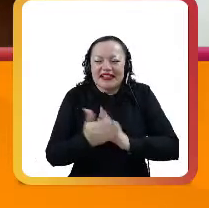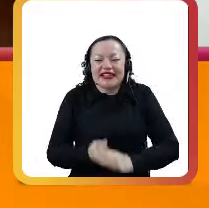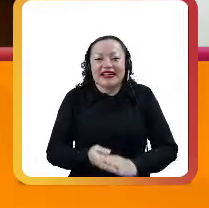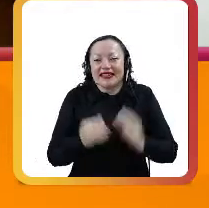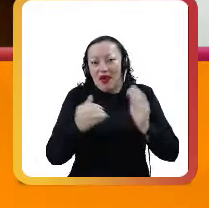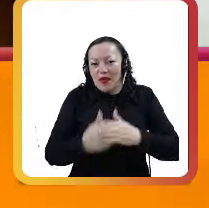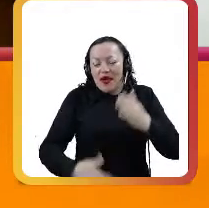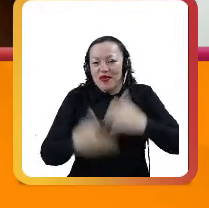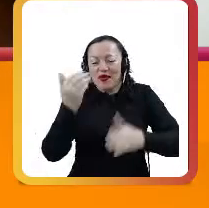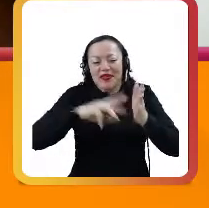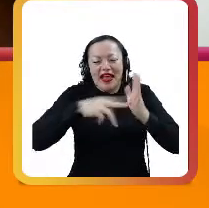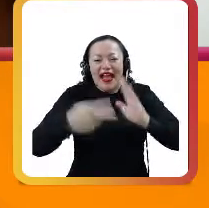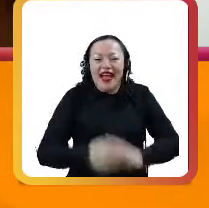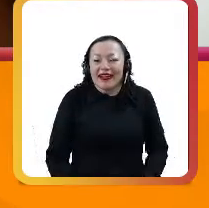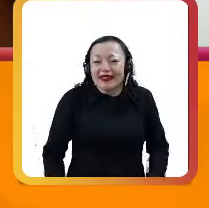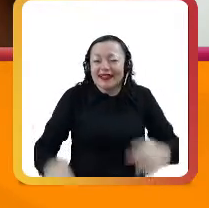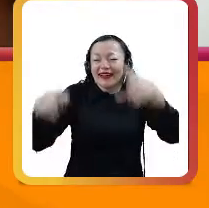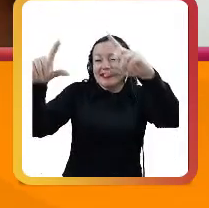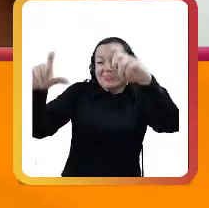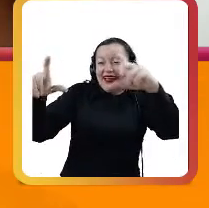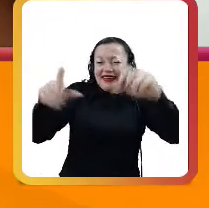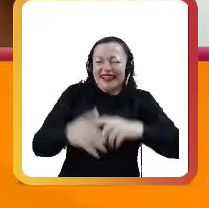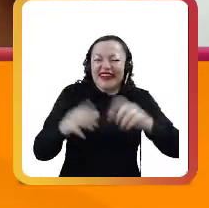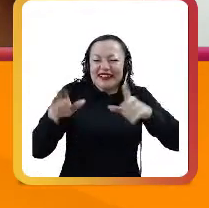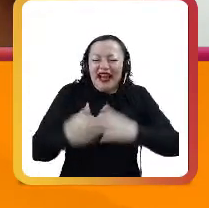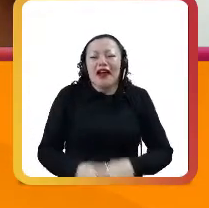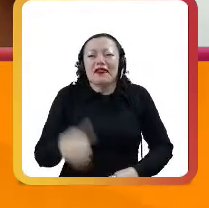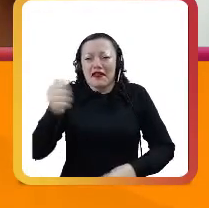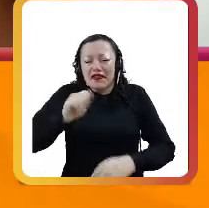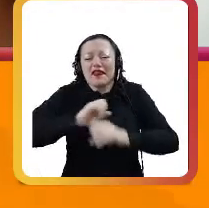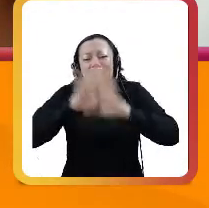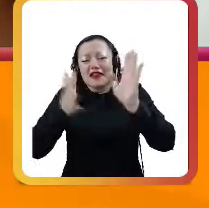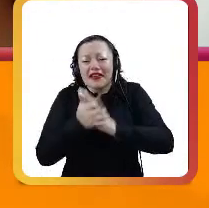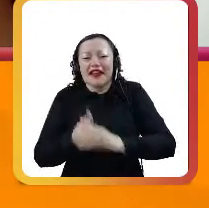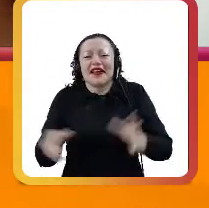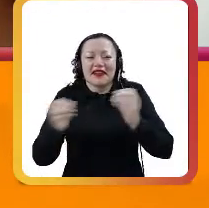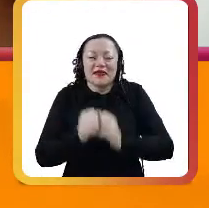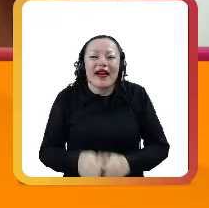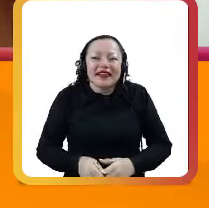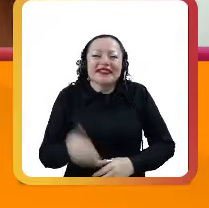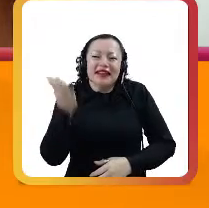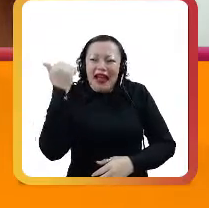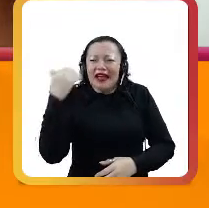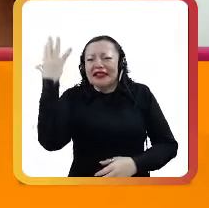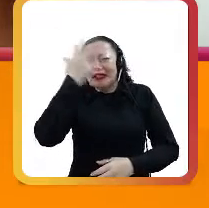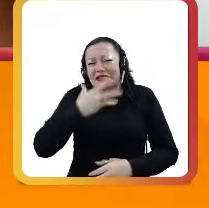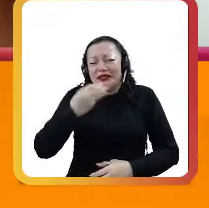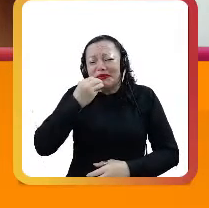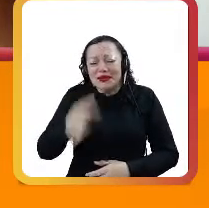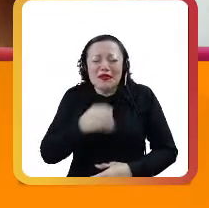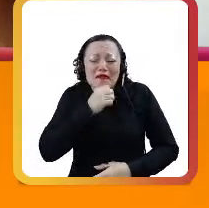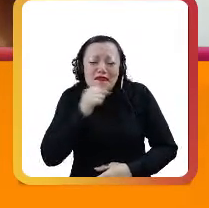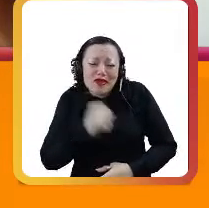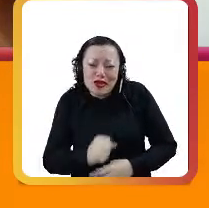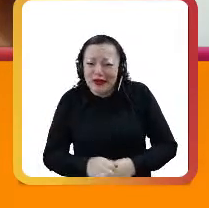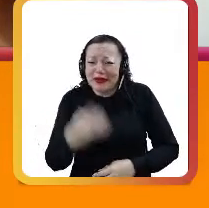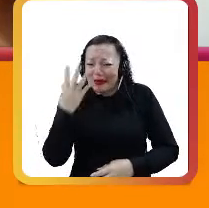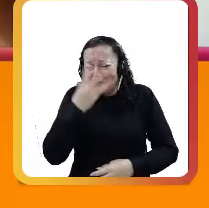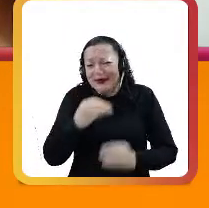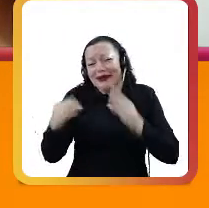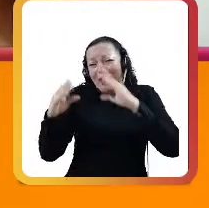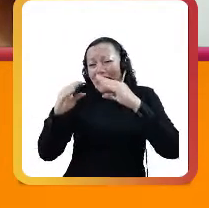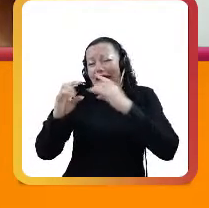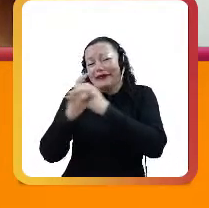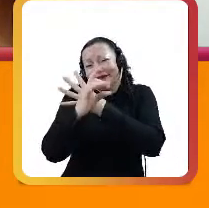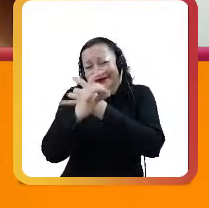de la tecnología. Y sí, mijita, claro que sí. Ahí vi a más de una abuelita ayer, hermosas ellas. Y bueno,